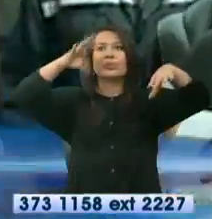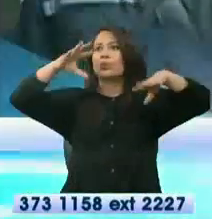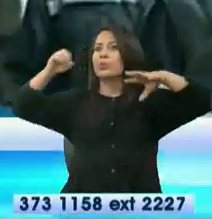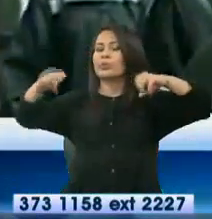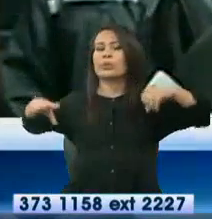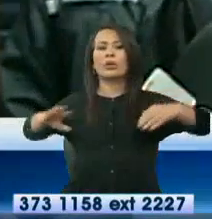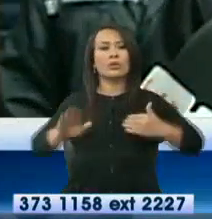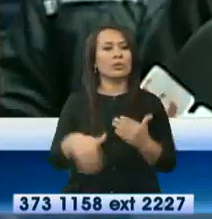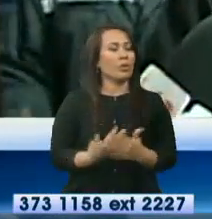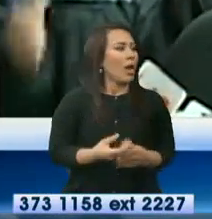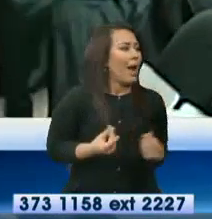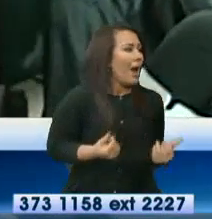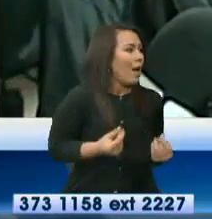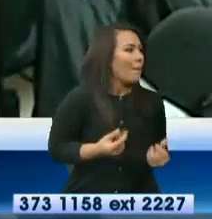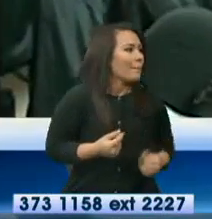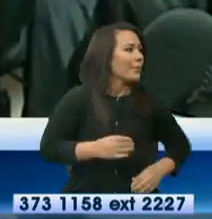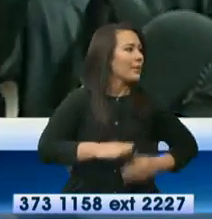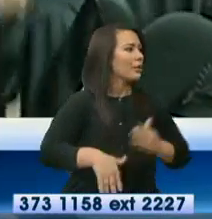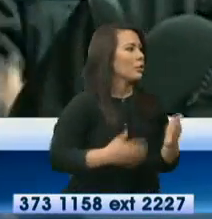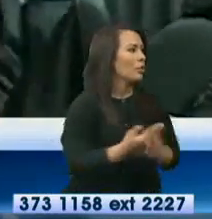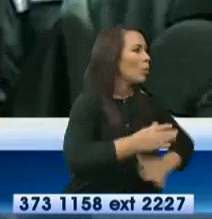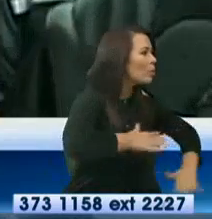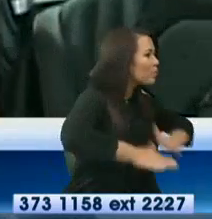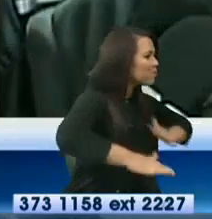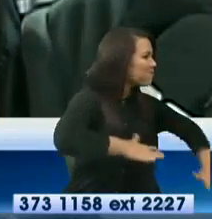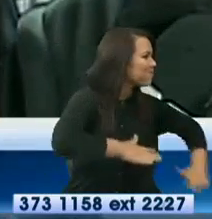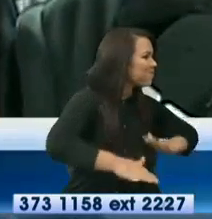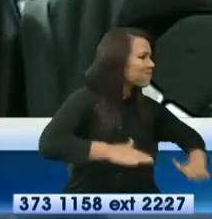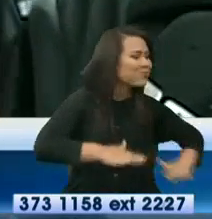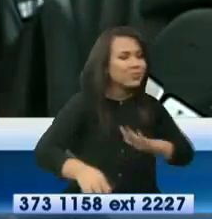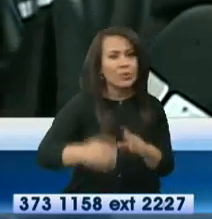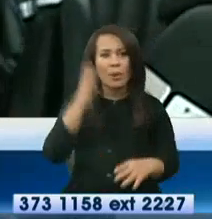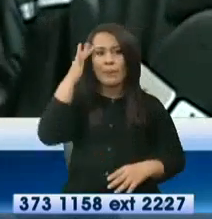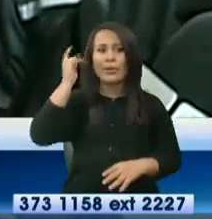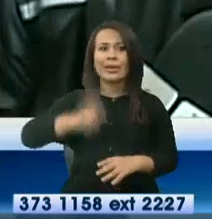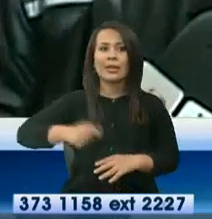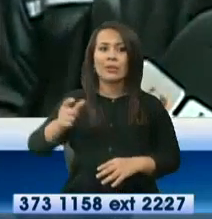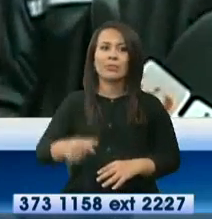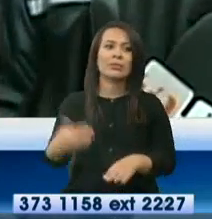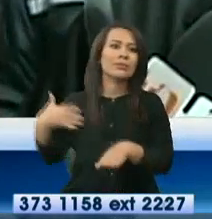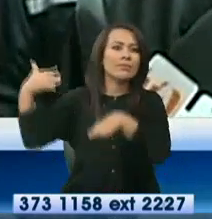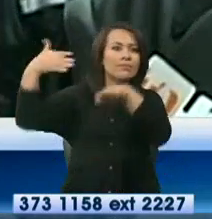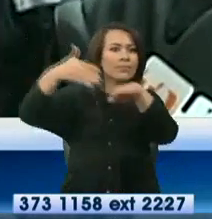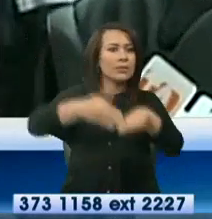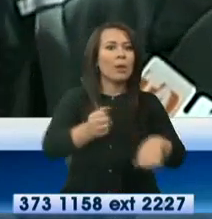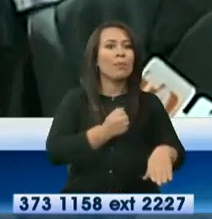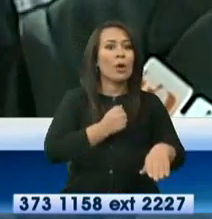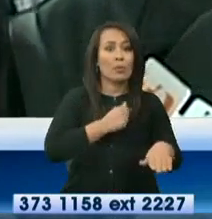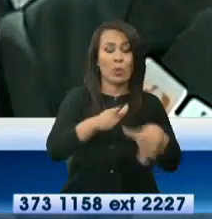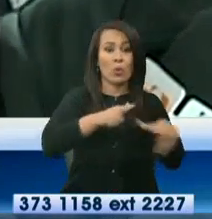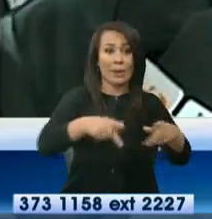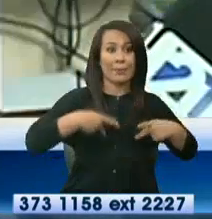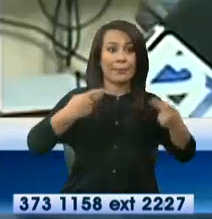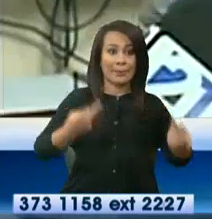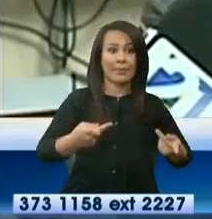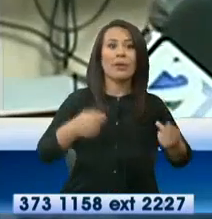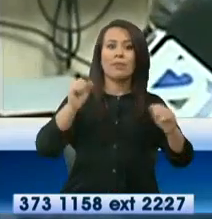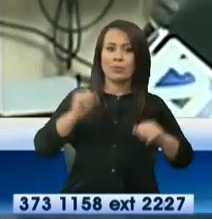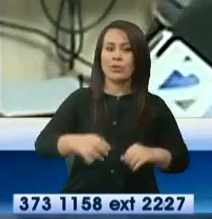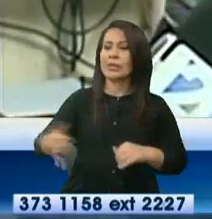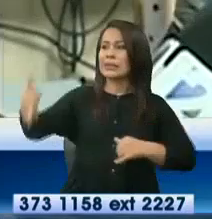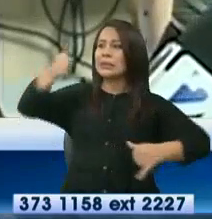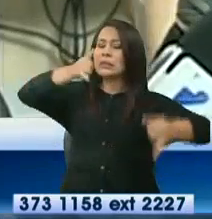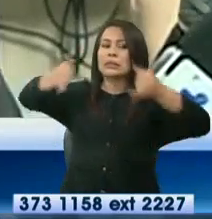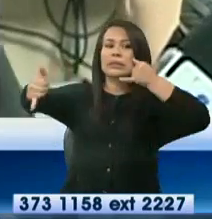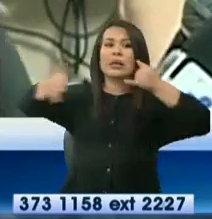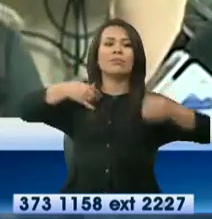y damos agilidad al proceso interno, porque son los ciudadanos que pertenecen al cantón los que van a despachar las emergencias. Ser